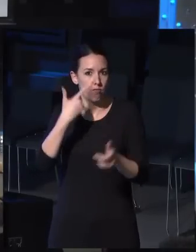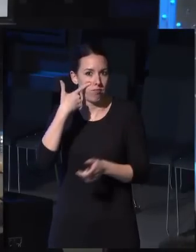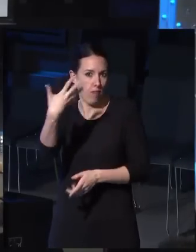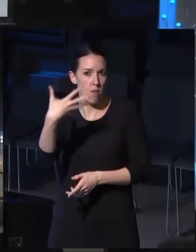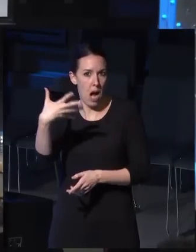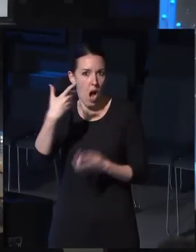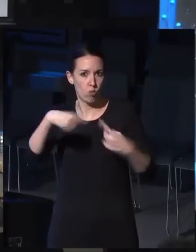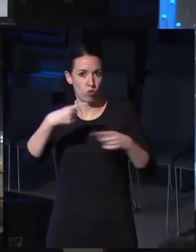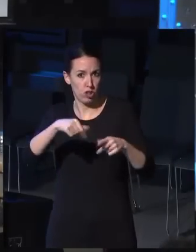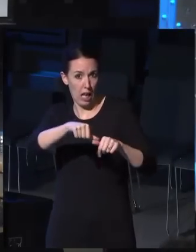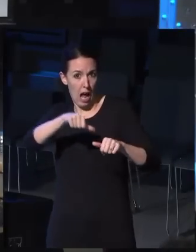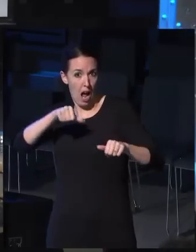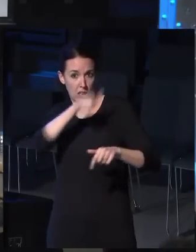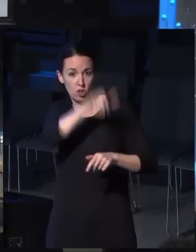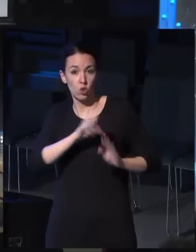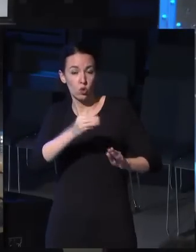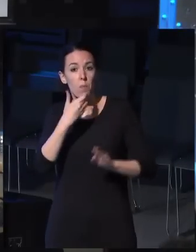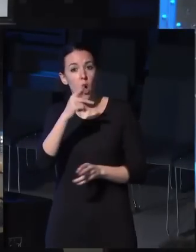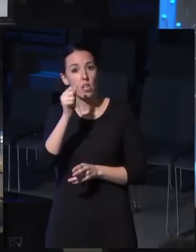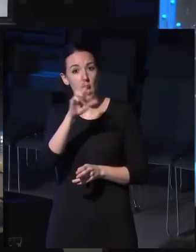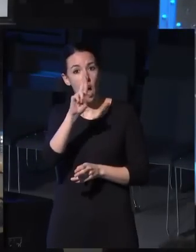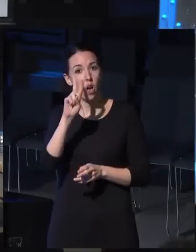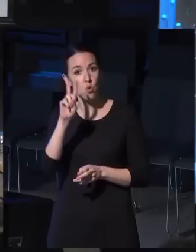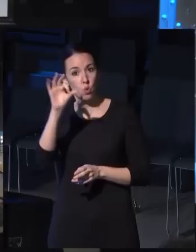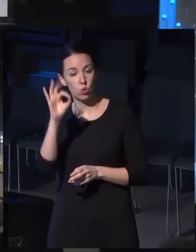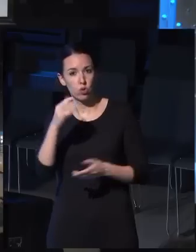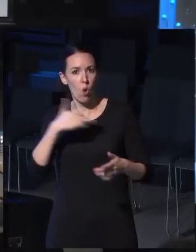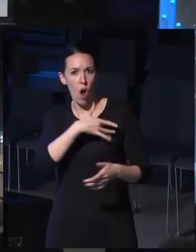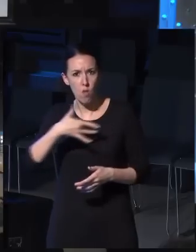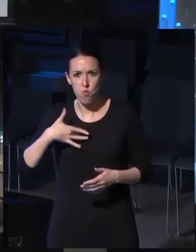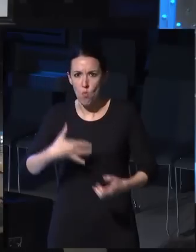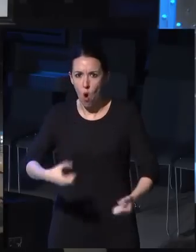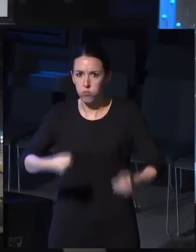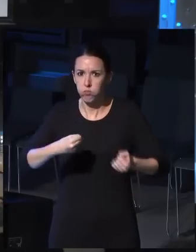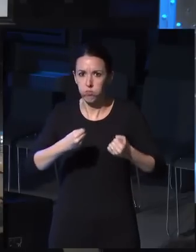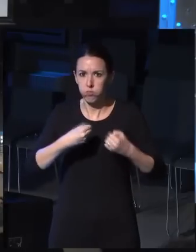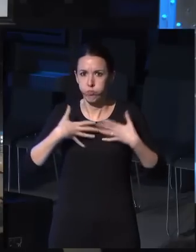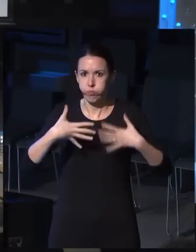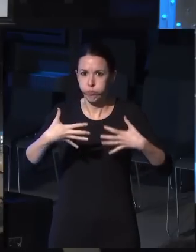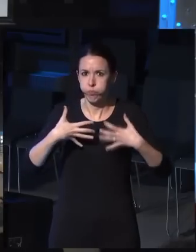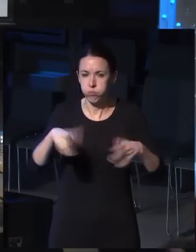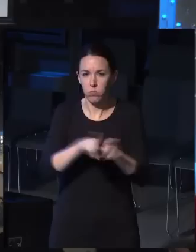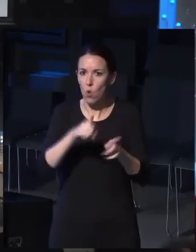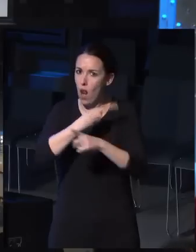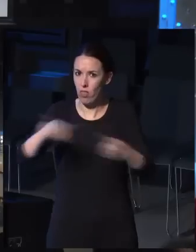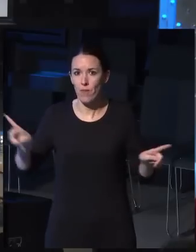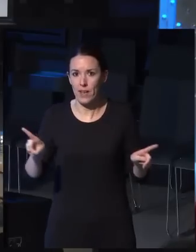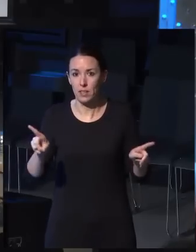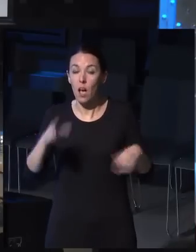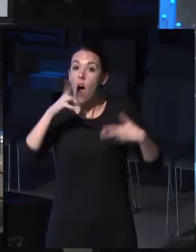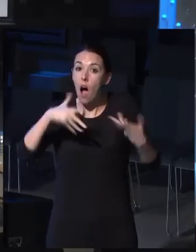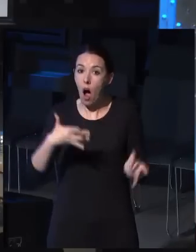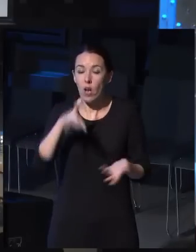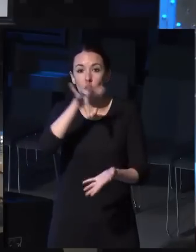de la música anteriores, pues era Caruso, por ejemplo, que tenía un pulmón como un tonel, ¿no? O sea, que era una cosa relativamente distinta.